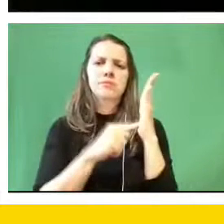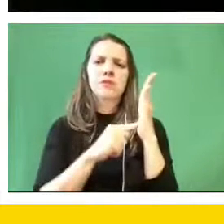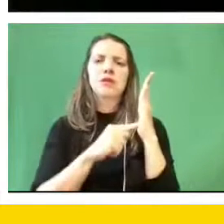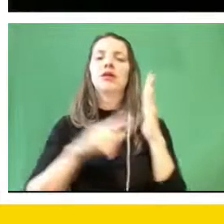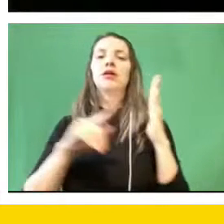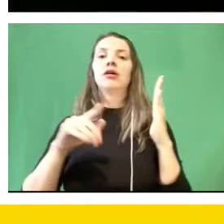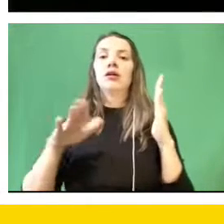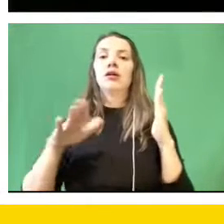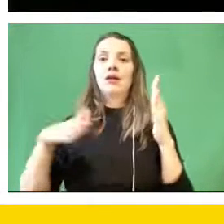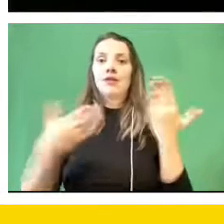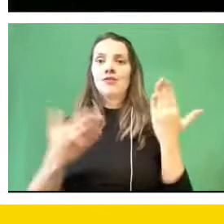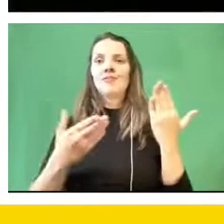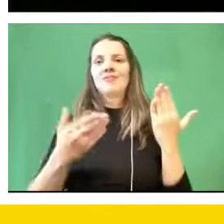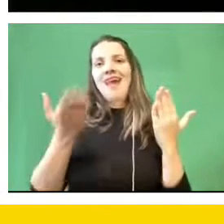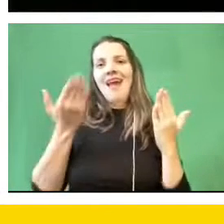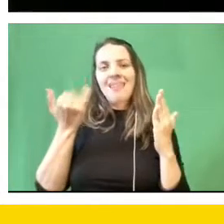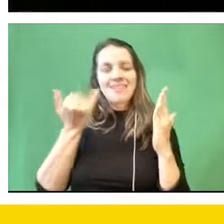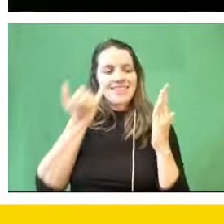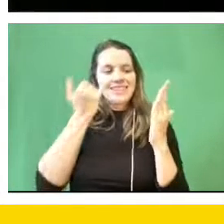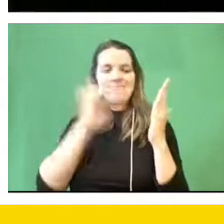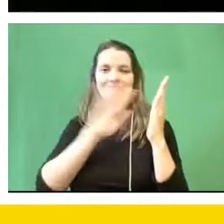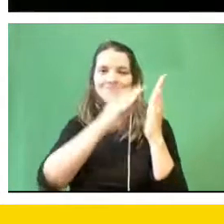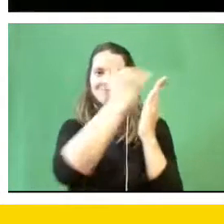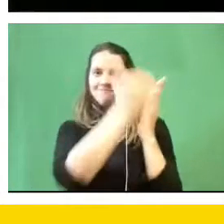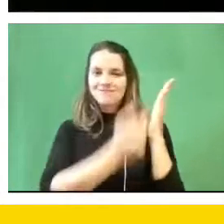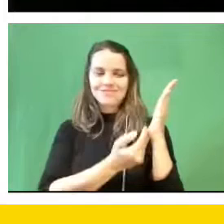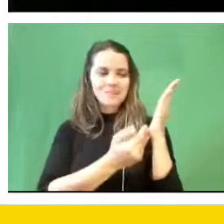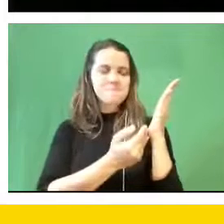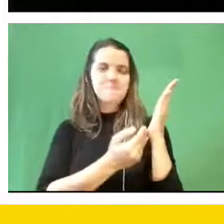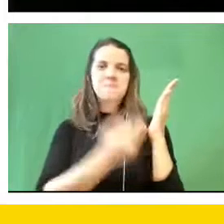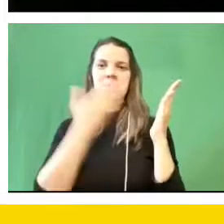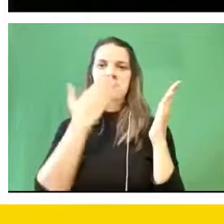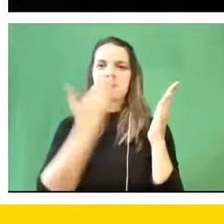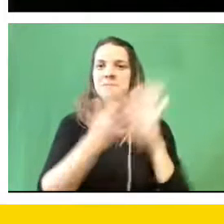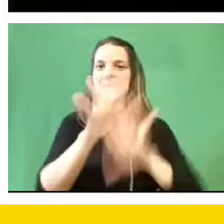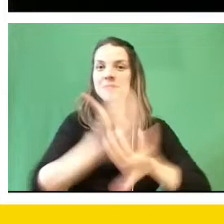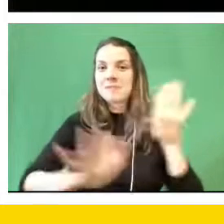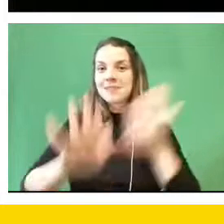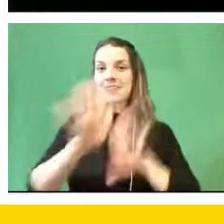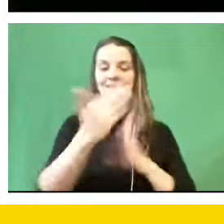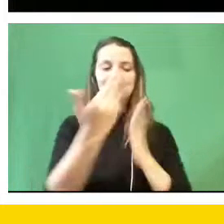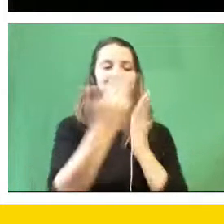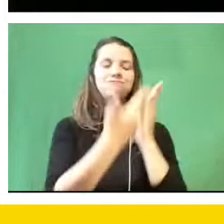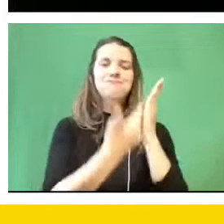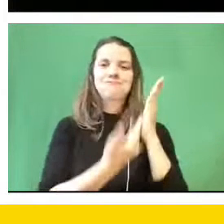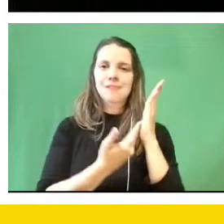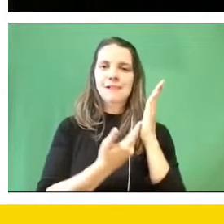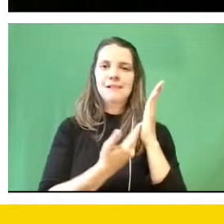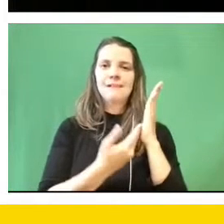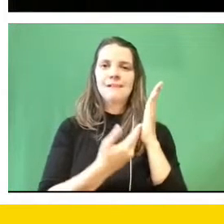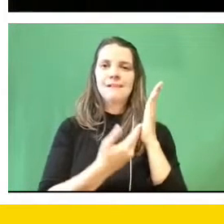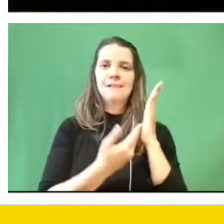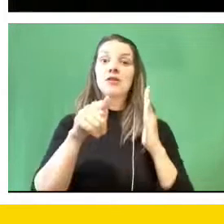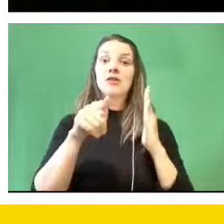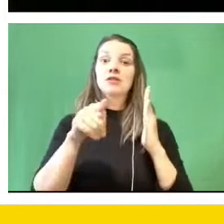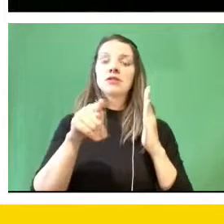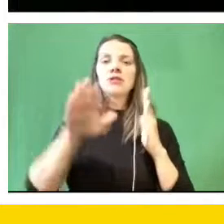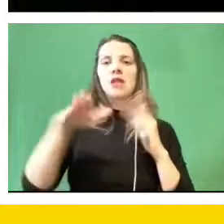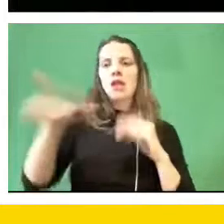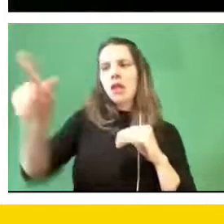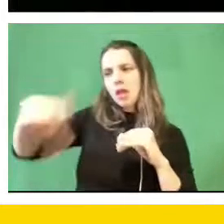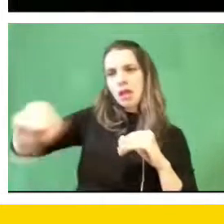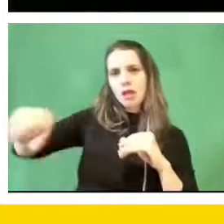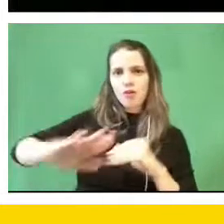categorización, se buscó hacer un ejercicio en una maqueta interpretativa, se tituló